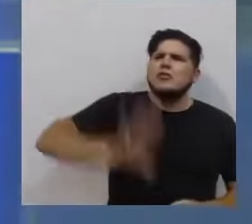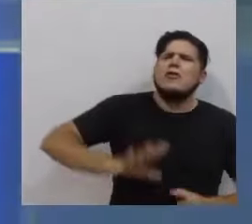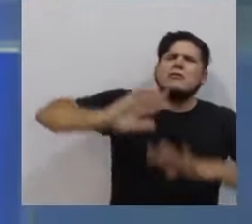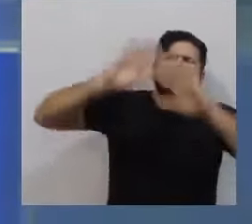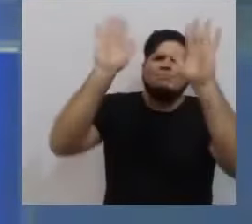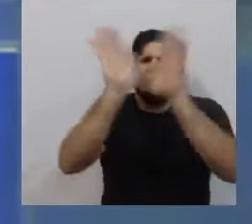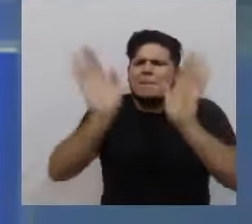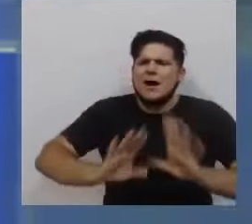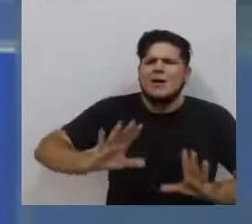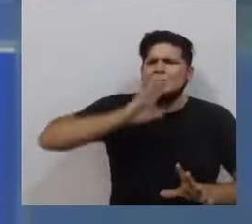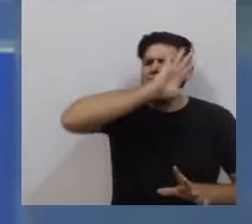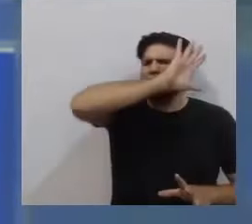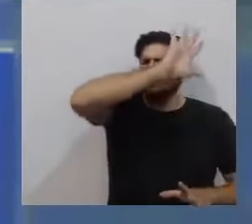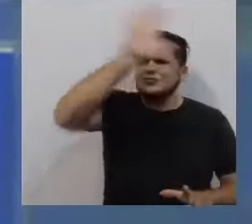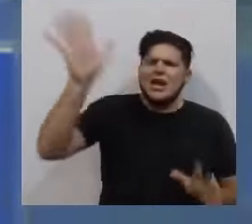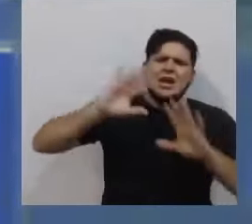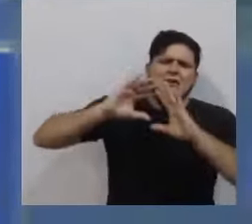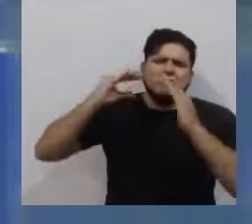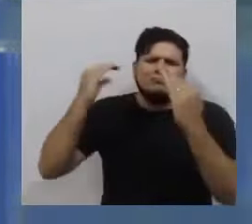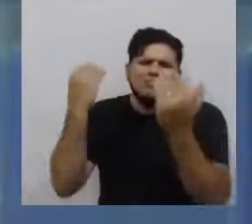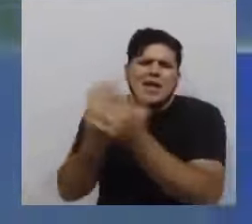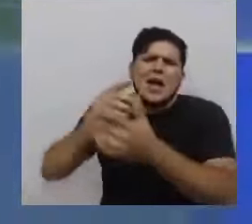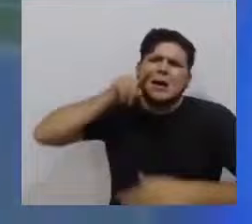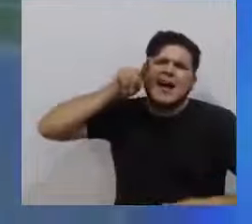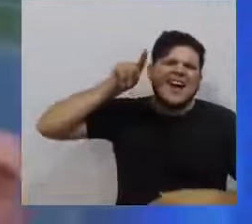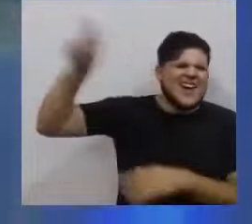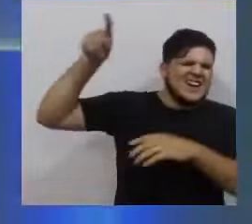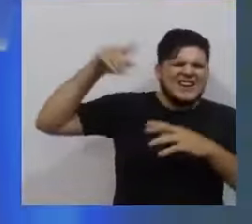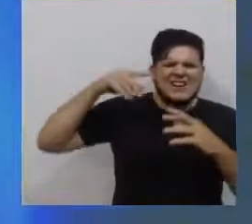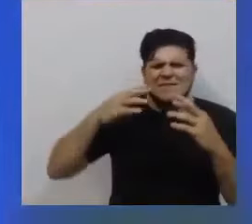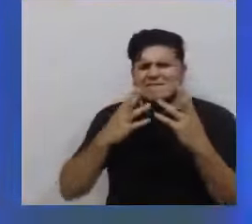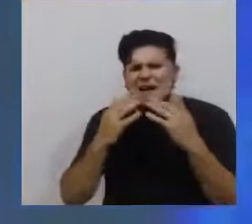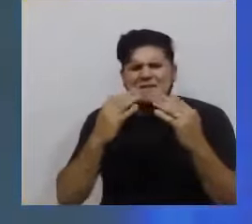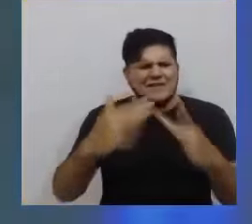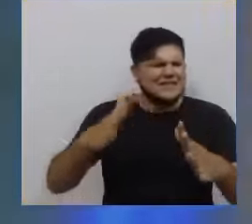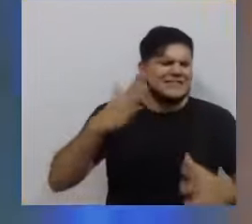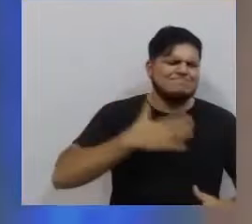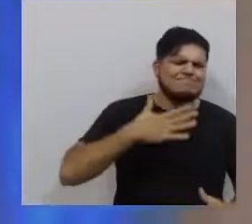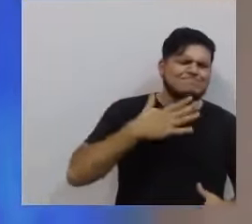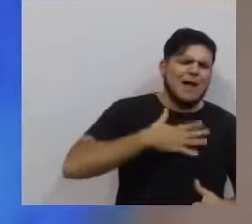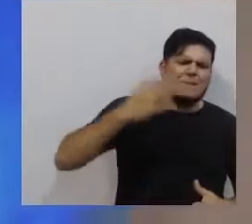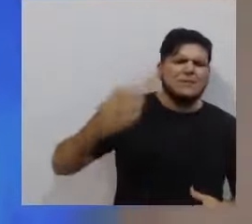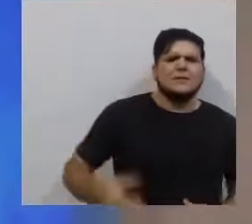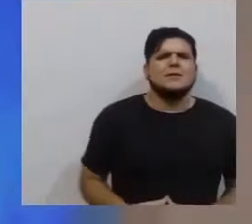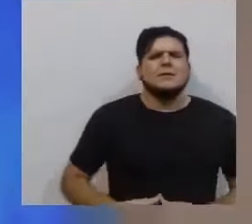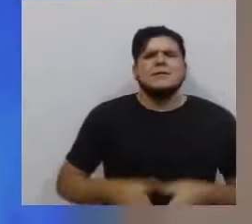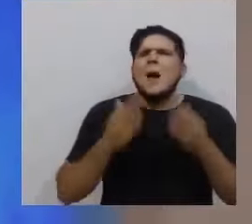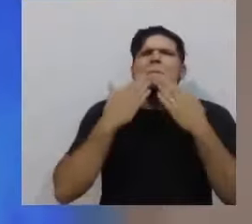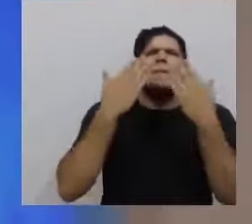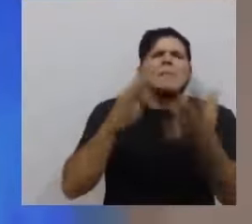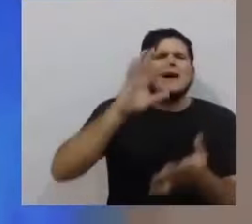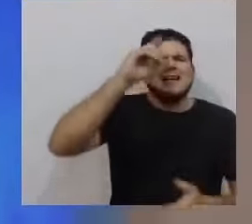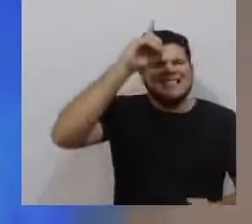él me va a prosperar él me va a bendecir padre muchas gracias en esta hora yo creo